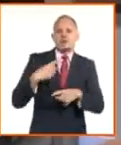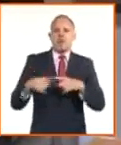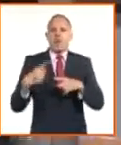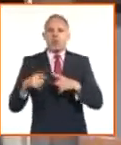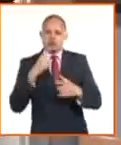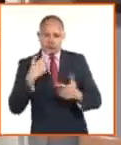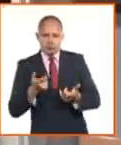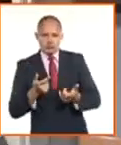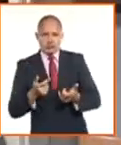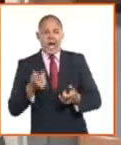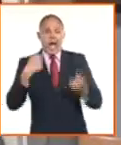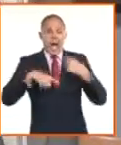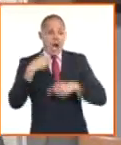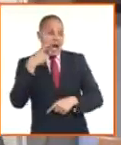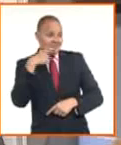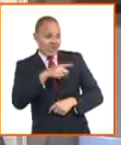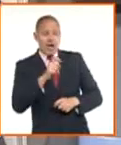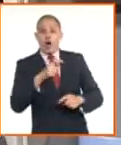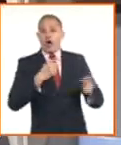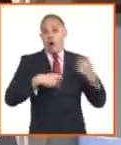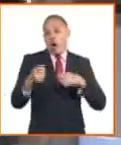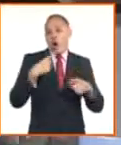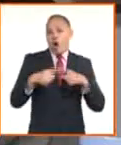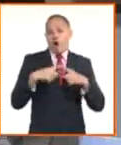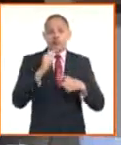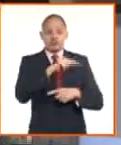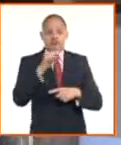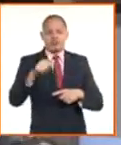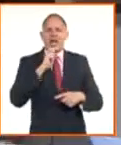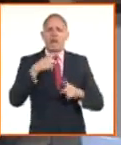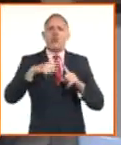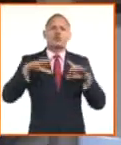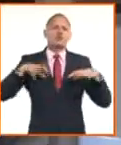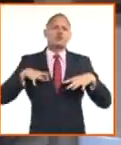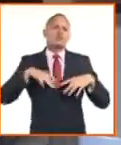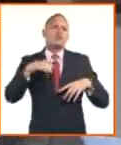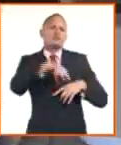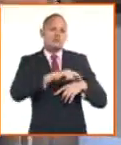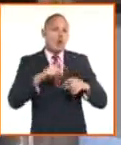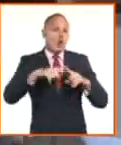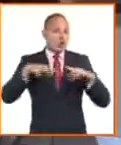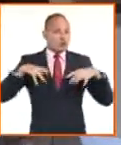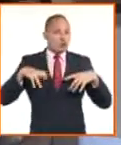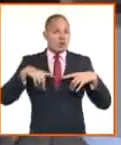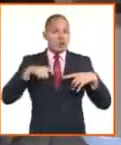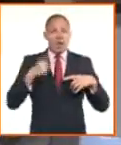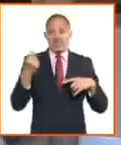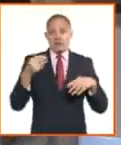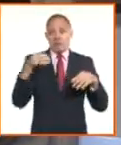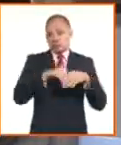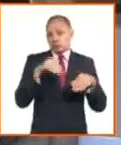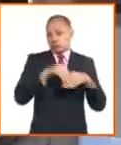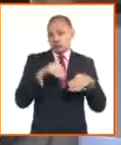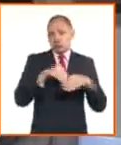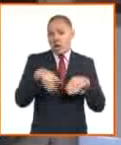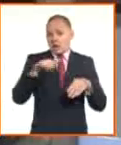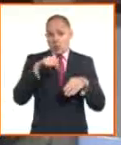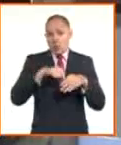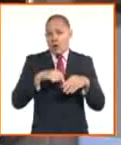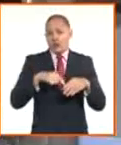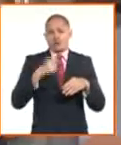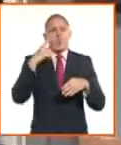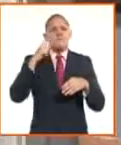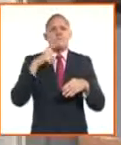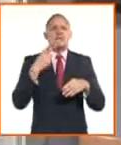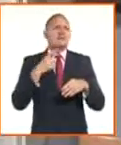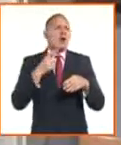de la economía que no inciden en ese mercado cambiario. El turismo, por ejemplo. El turismo entra sus ingresos al turismo y le importa para respaldar el turismo, ¿no? El turismo